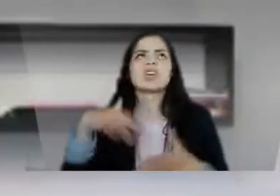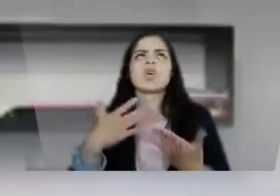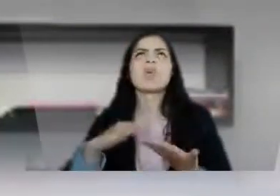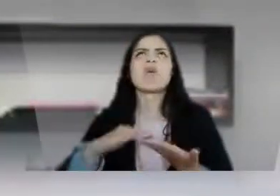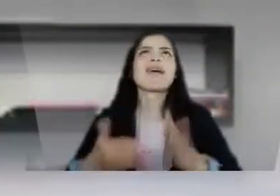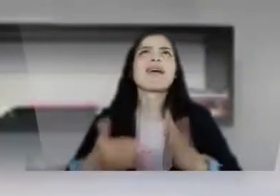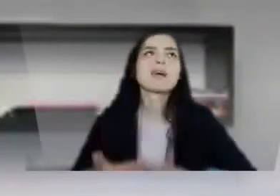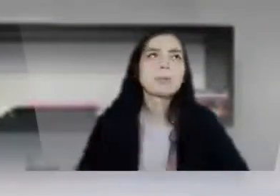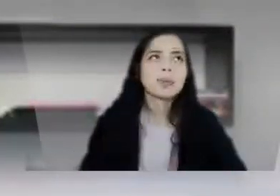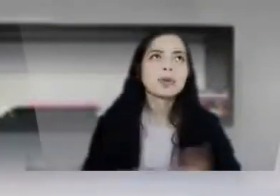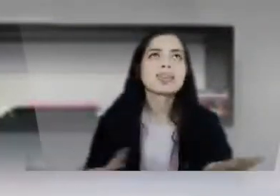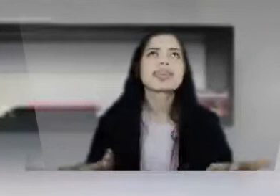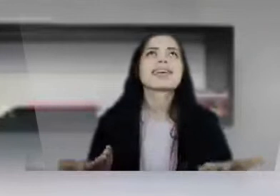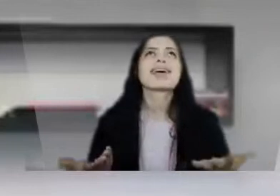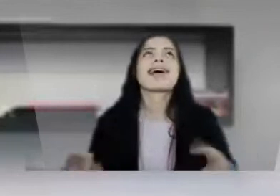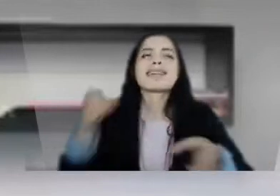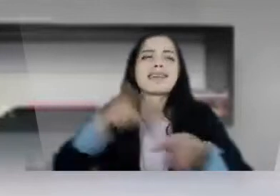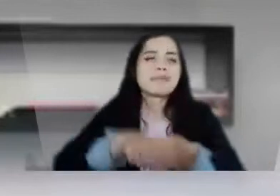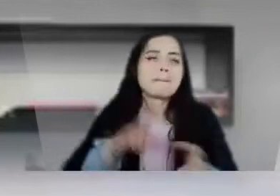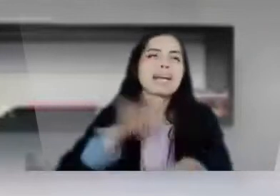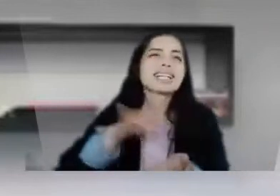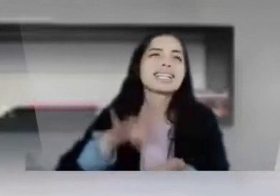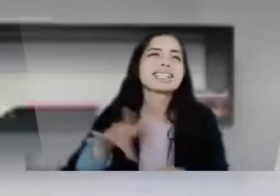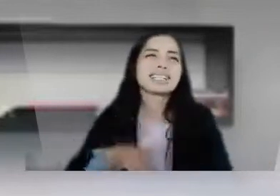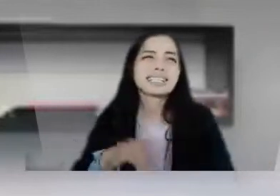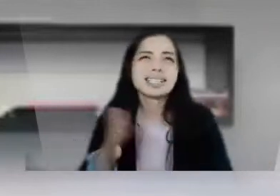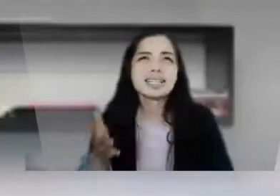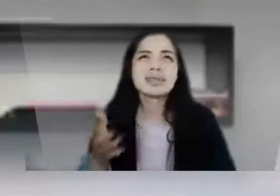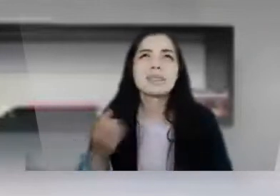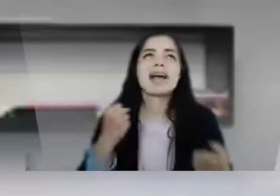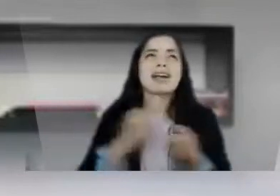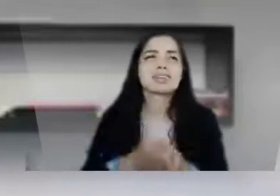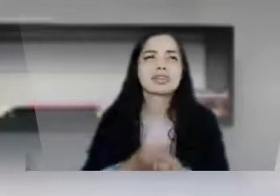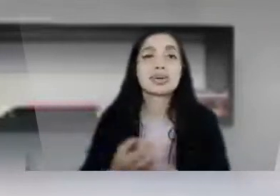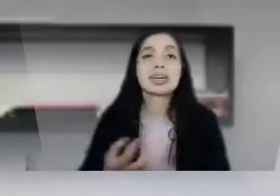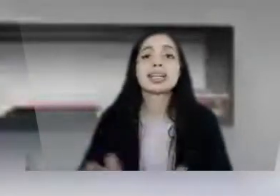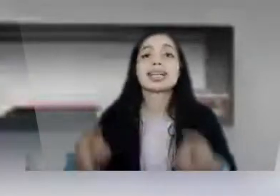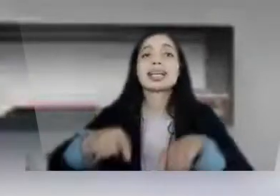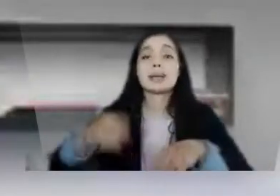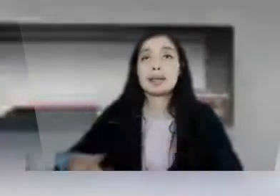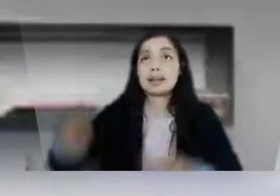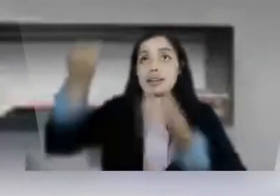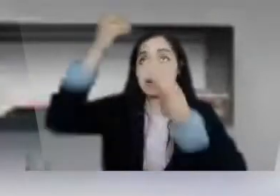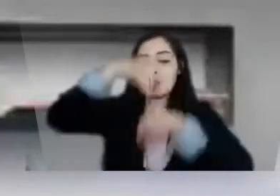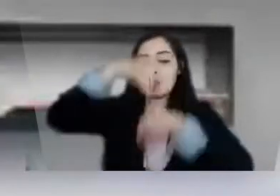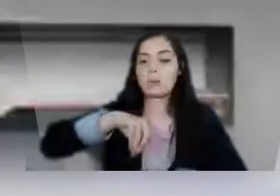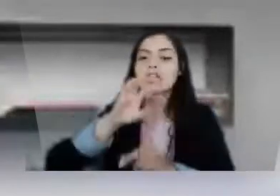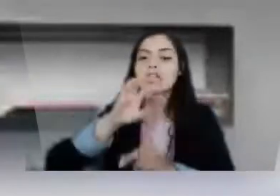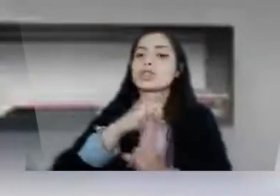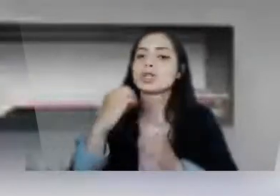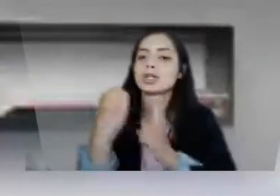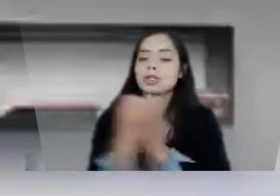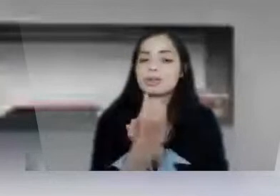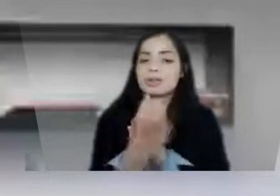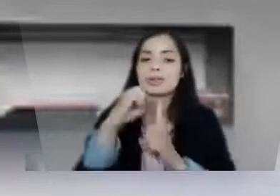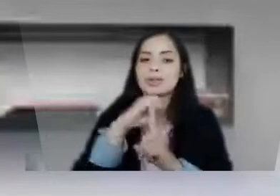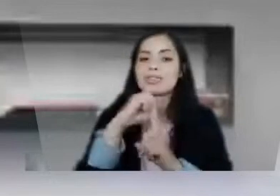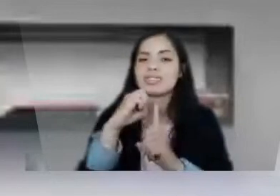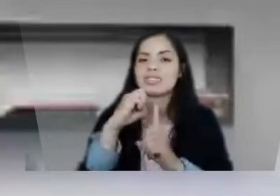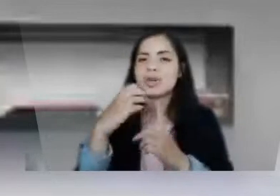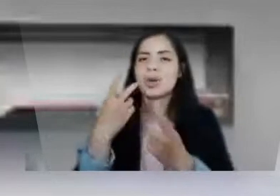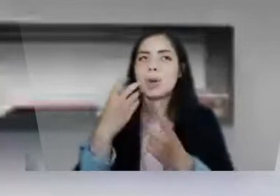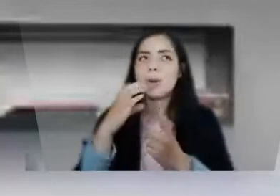procesos de generación de conocimiento científico, pero también en la apropiación de ese conocimiento para el desarrollo social y económico de los